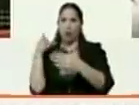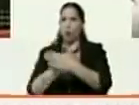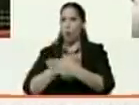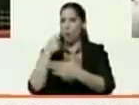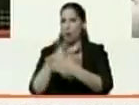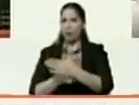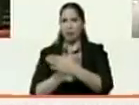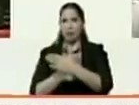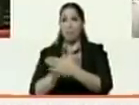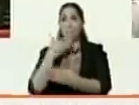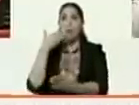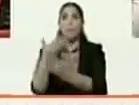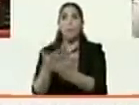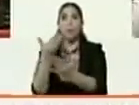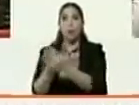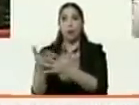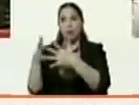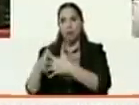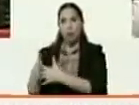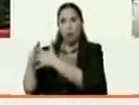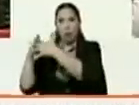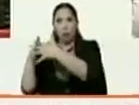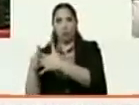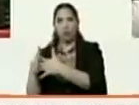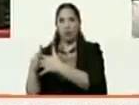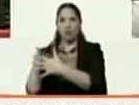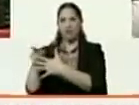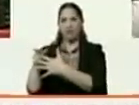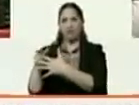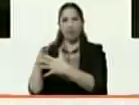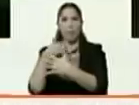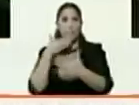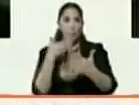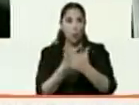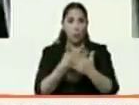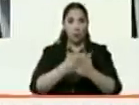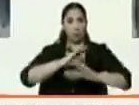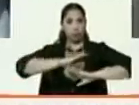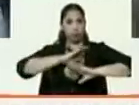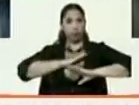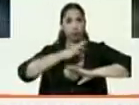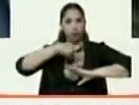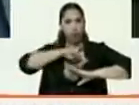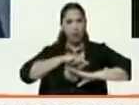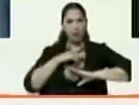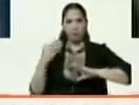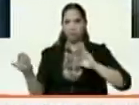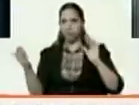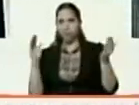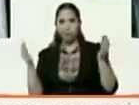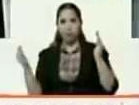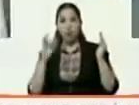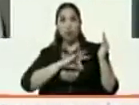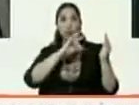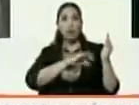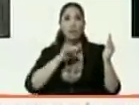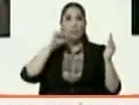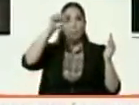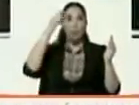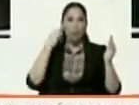la propuesta de Estados Unidos con una propuesta auténticamente nuestra, el socialismo